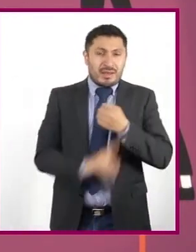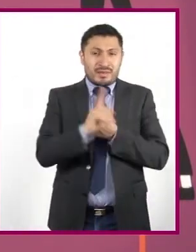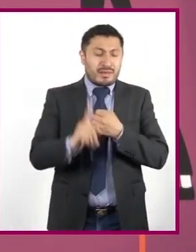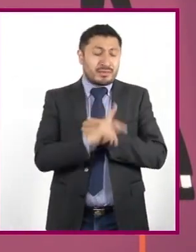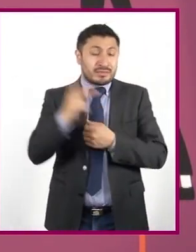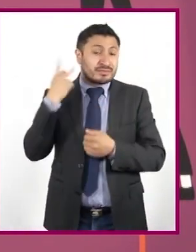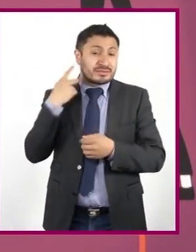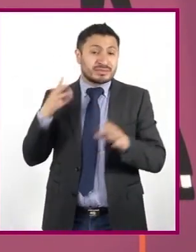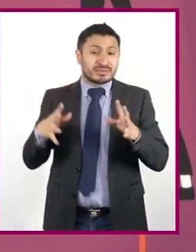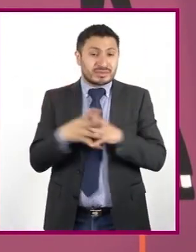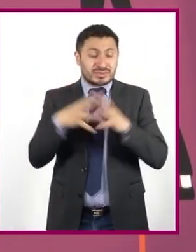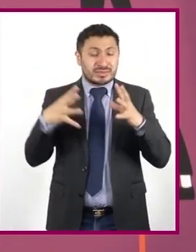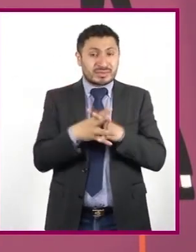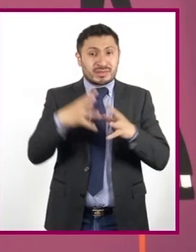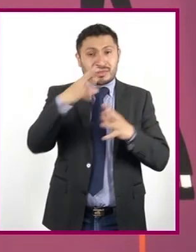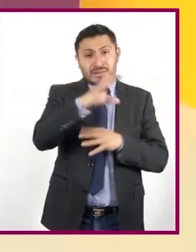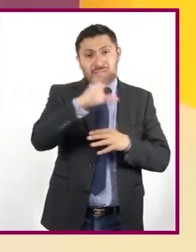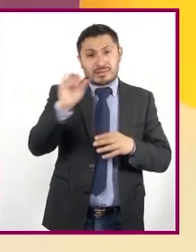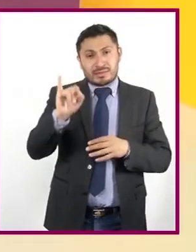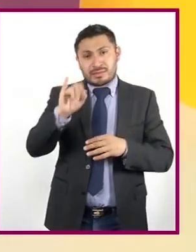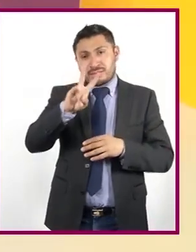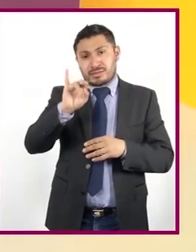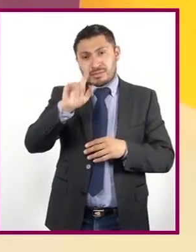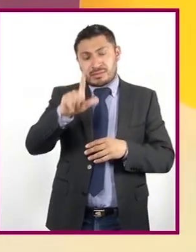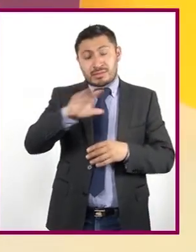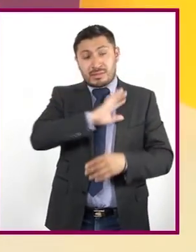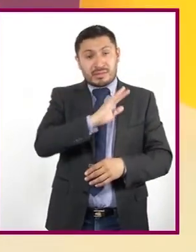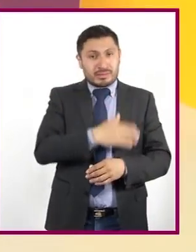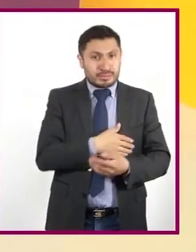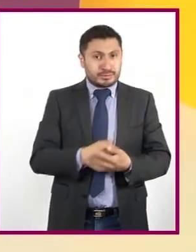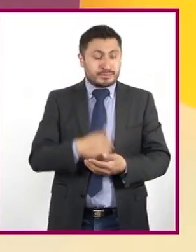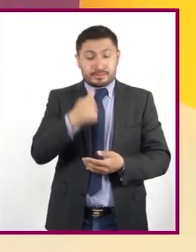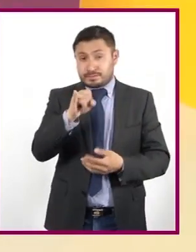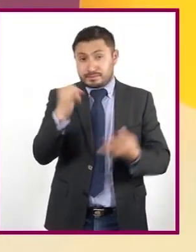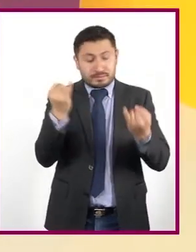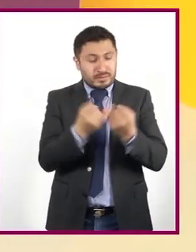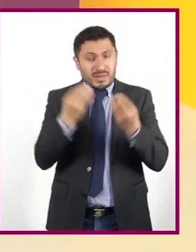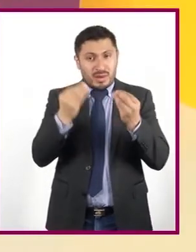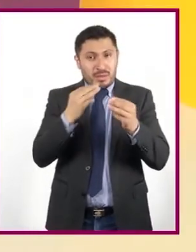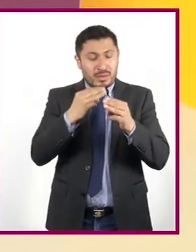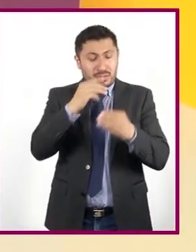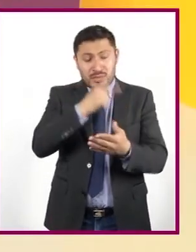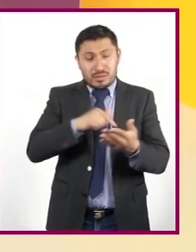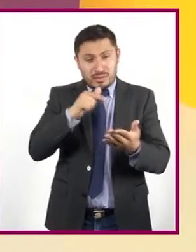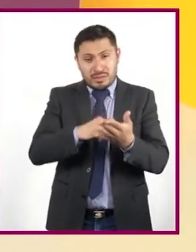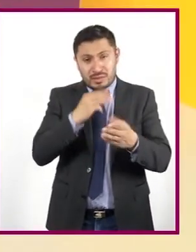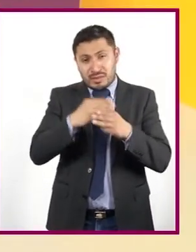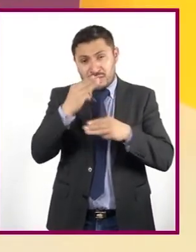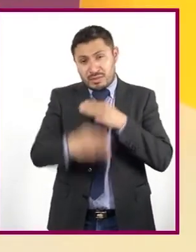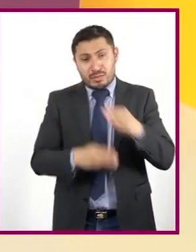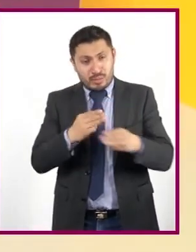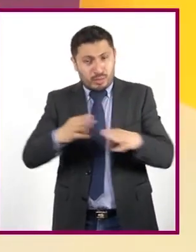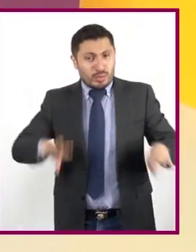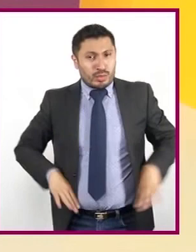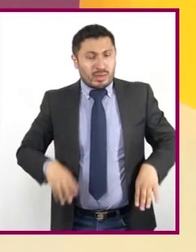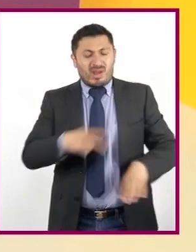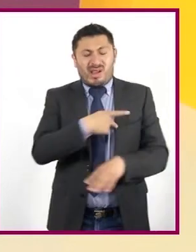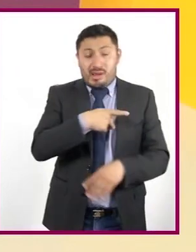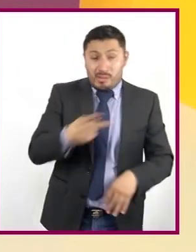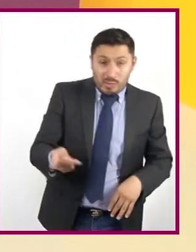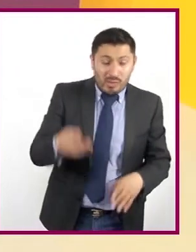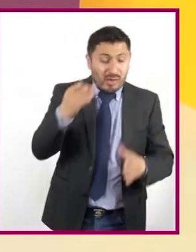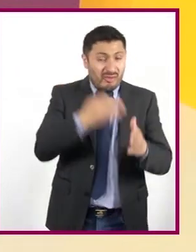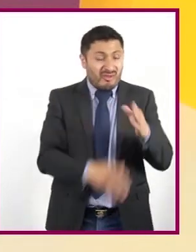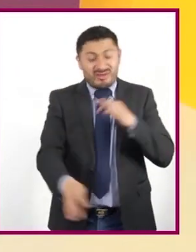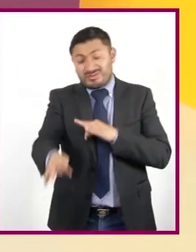conoció como la Guerra Civil Española. Así, en muchas partes del mundo, las condiciones de pobreza, falta